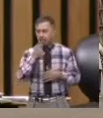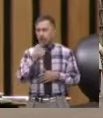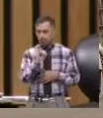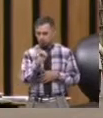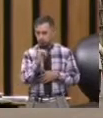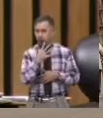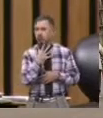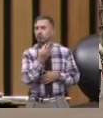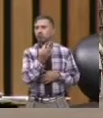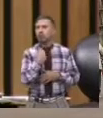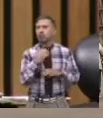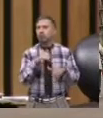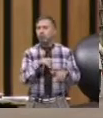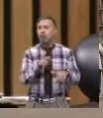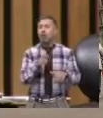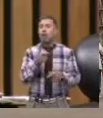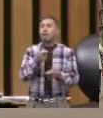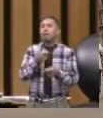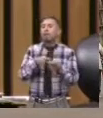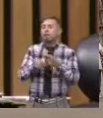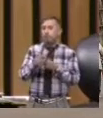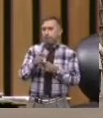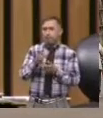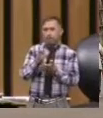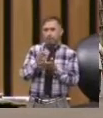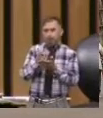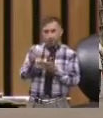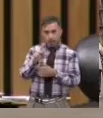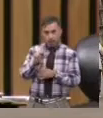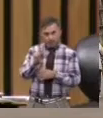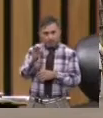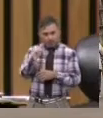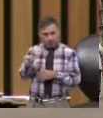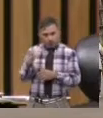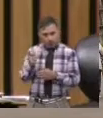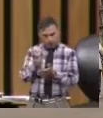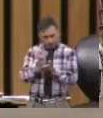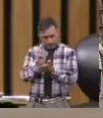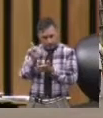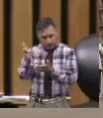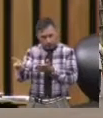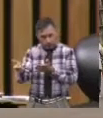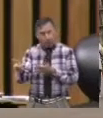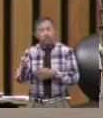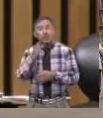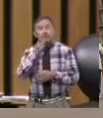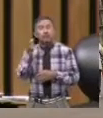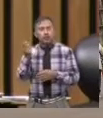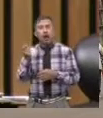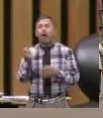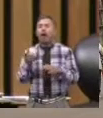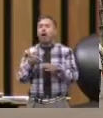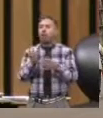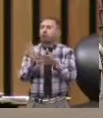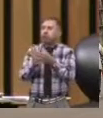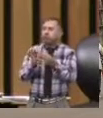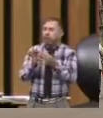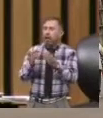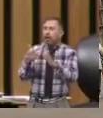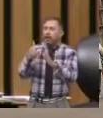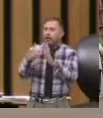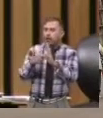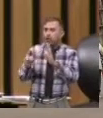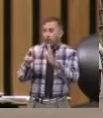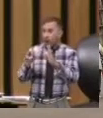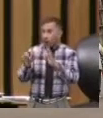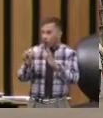que se les ofreció cambio a pago de realizar la mención del partido, para lo cual incluso recibieron indicaciones relativas a la hora en